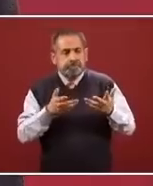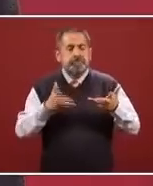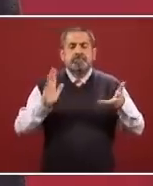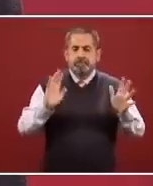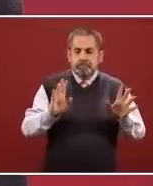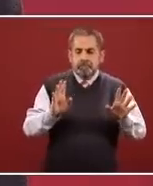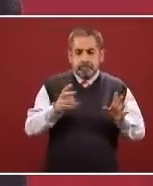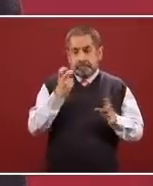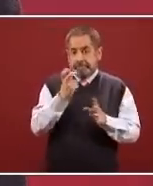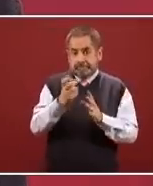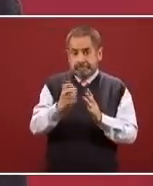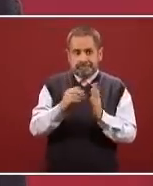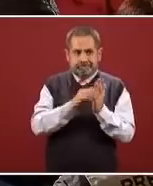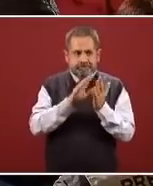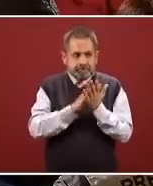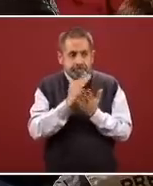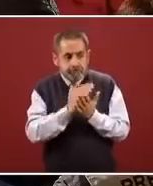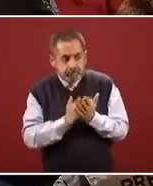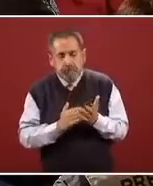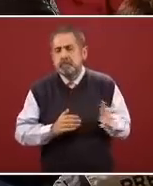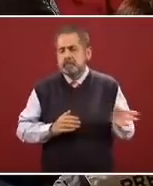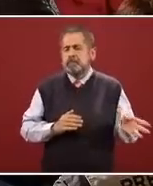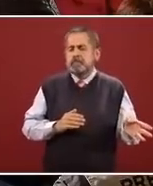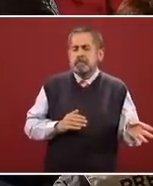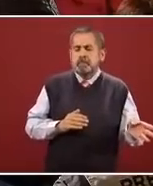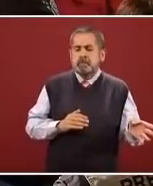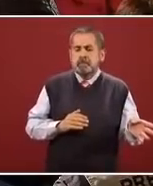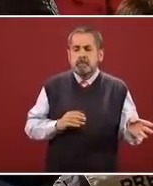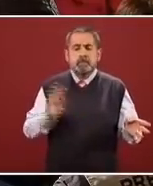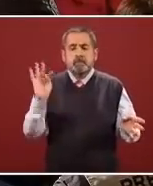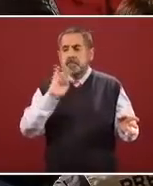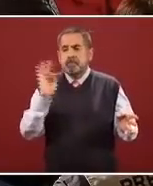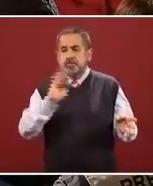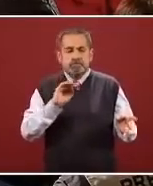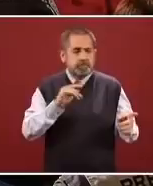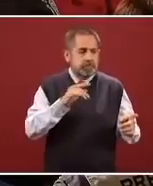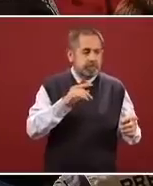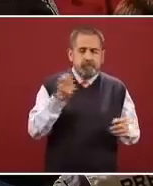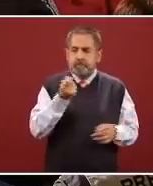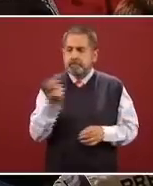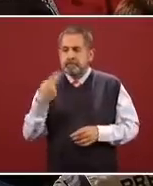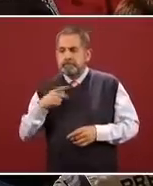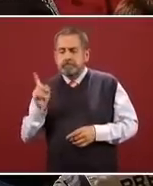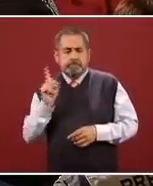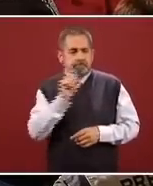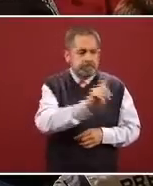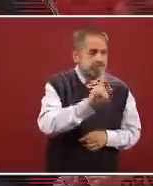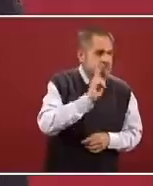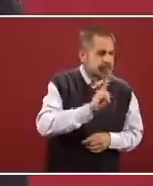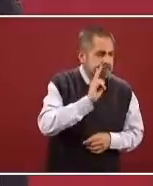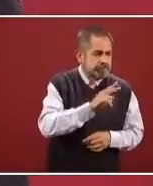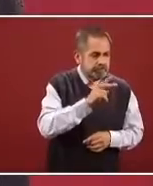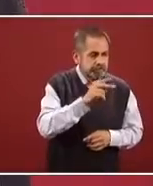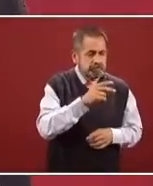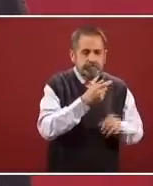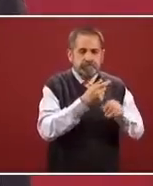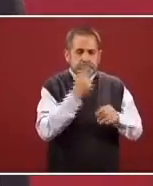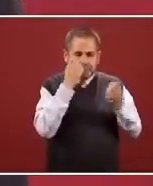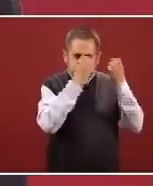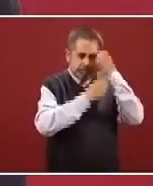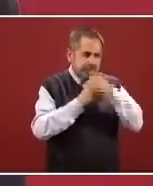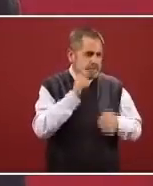son fundamentales, se haría una brigada, tomaría la muestra y lo llevaría al laboratorio